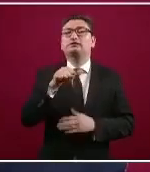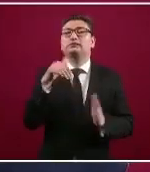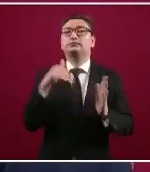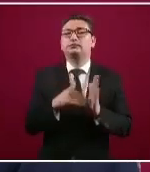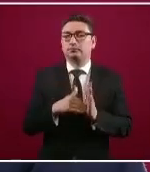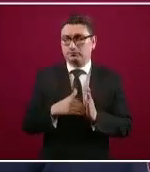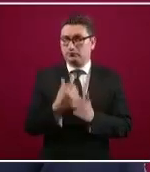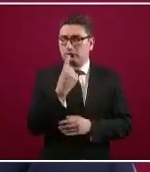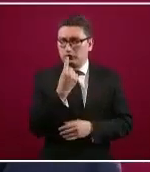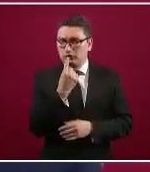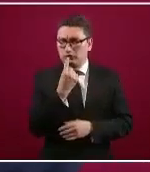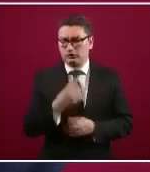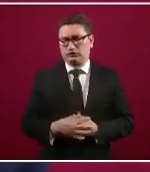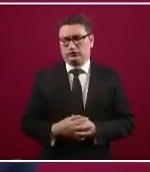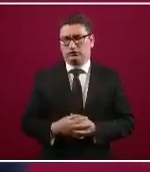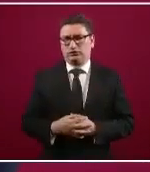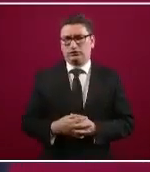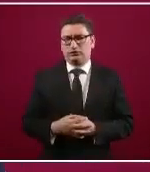para atender